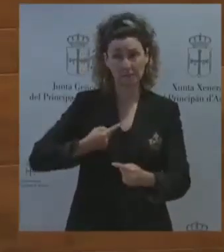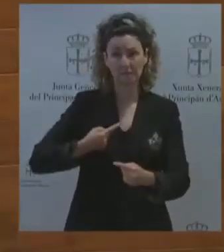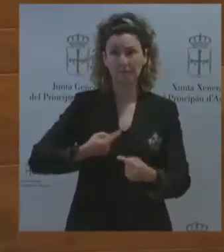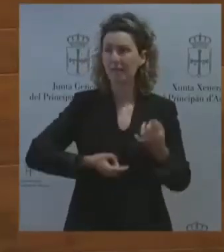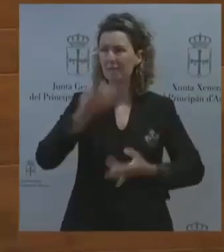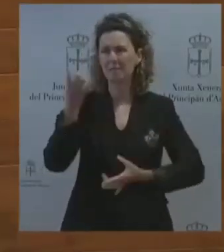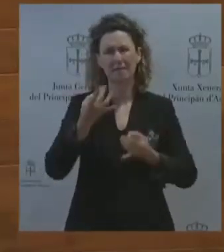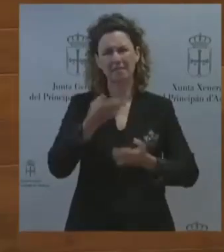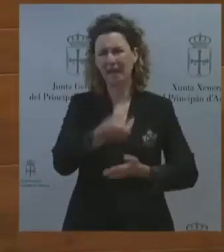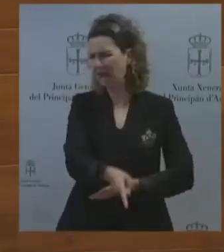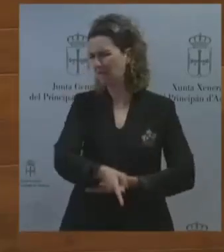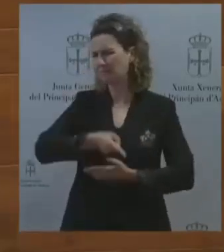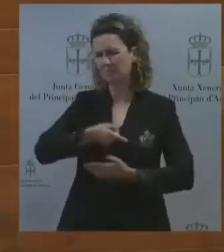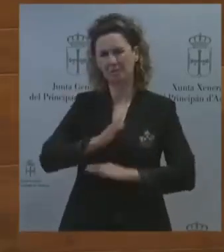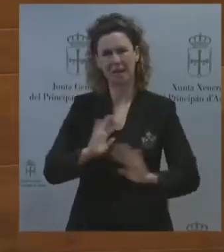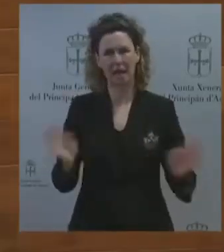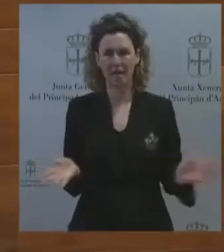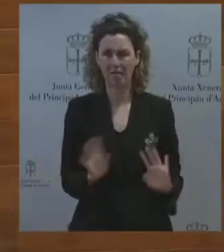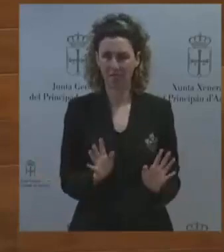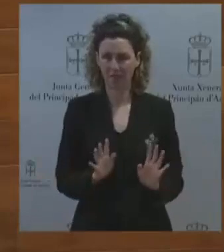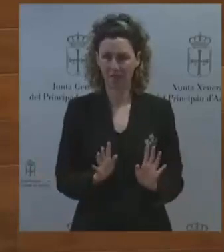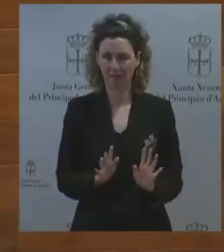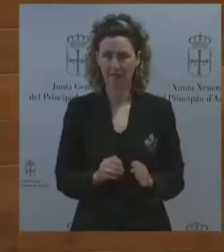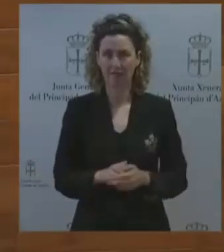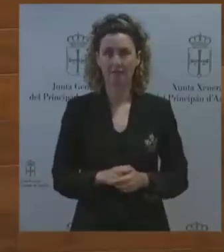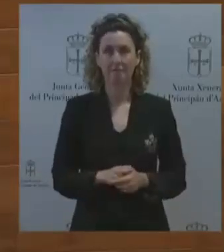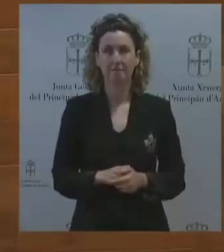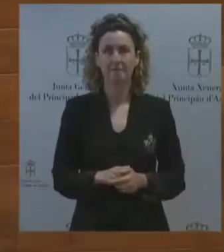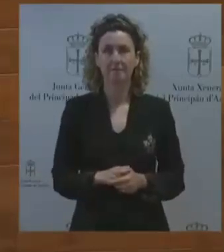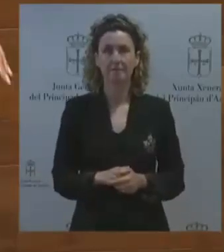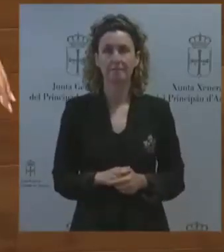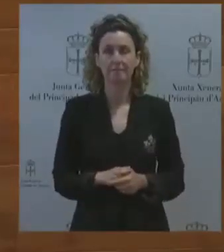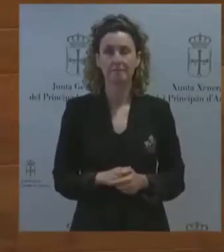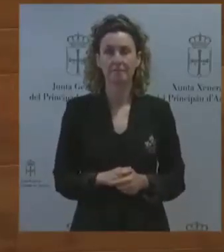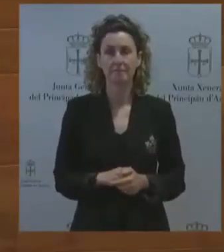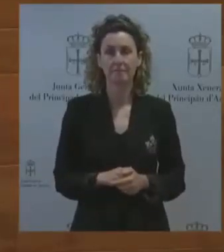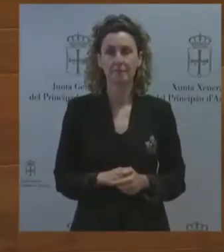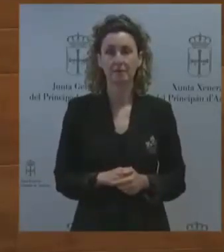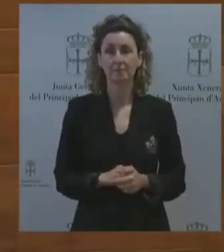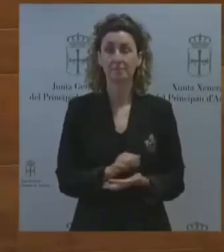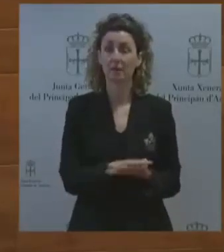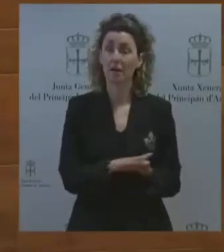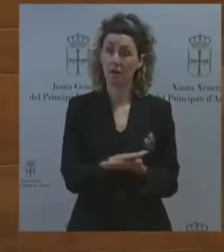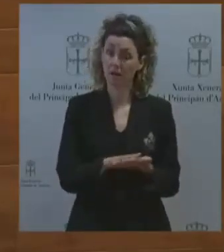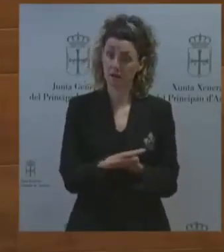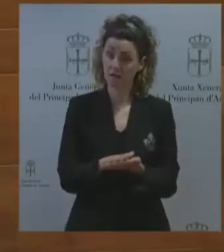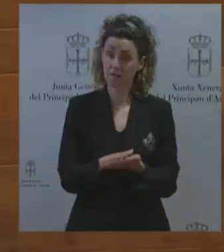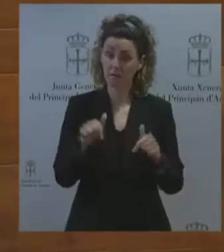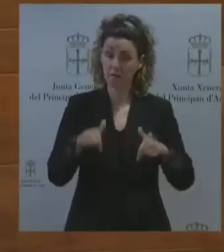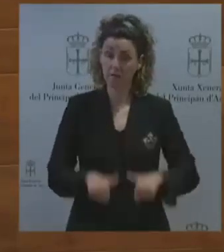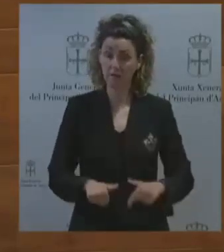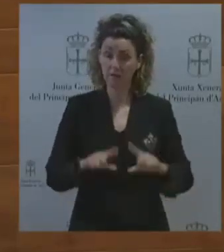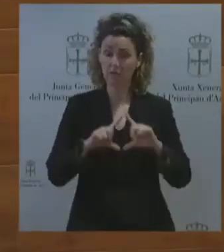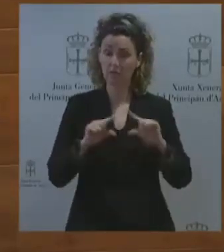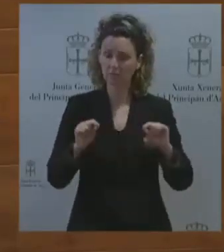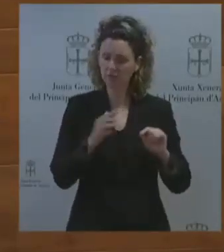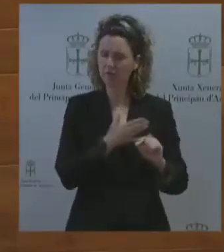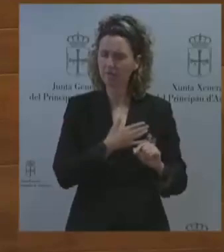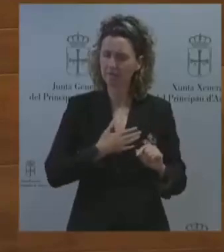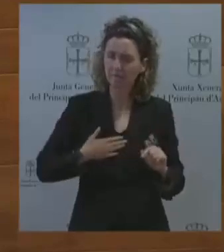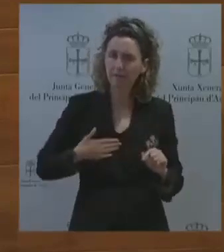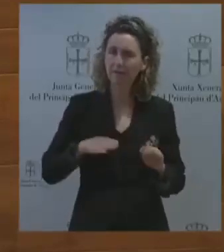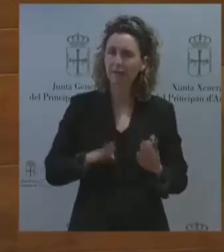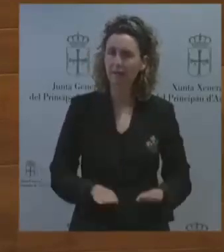los asturianos. Y hablando de arraigo a la tierra, no podemos dejar de pasar el hecho de que su